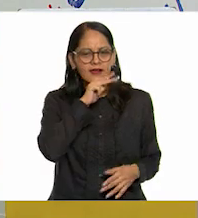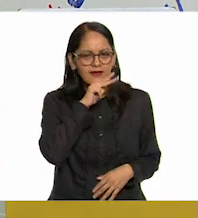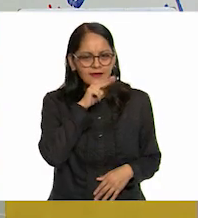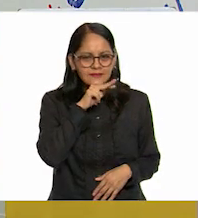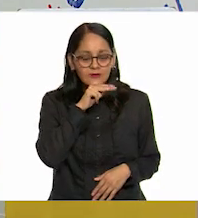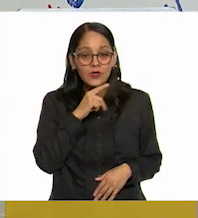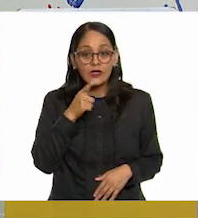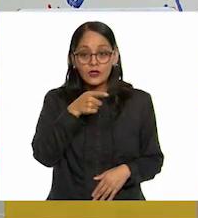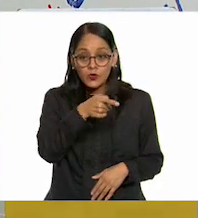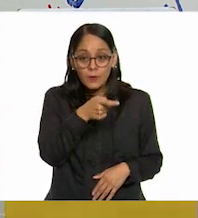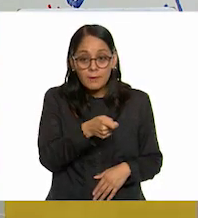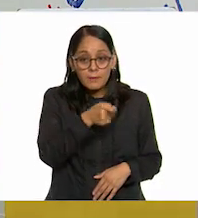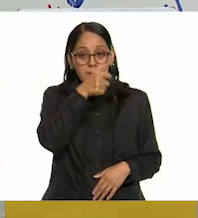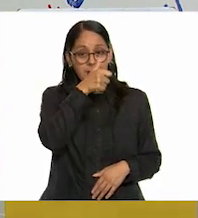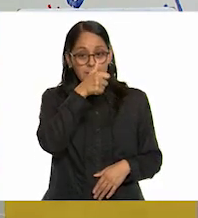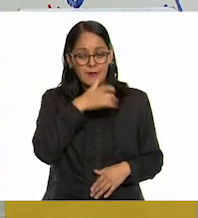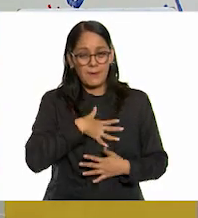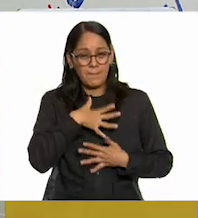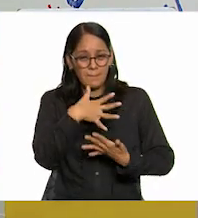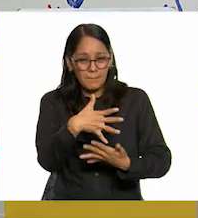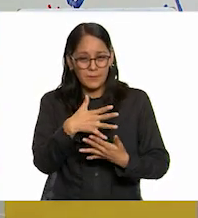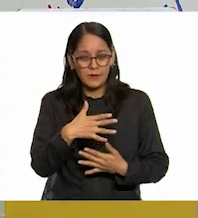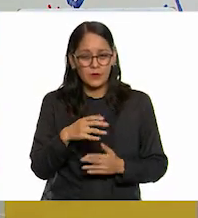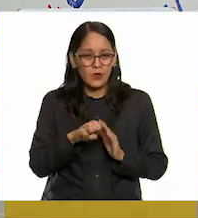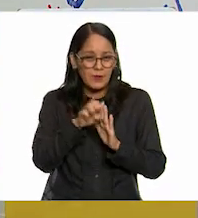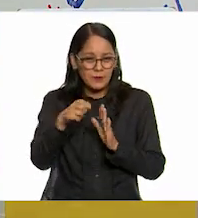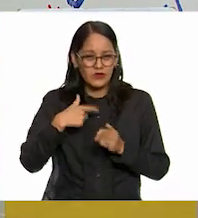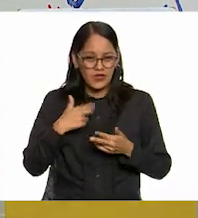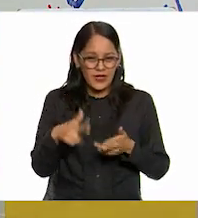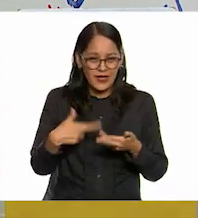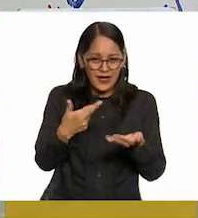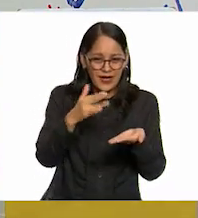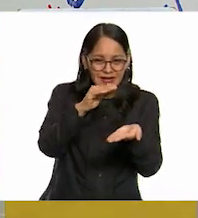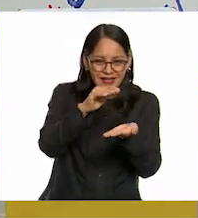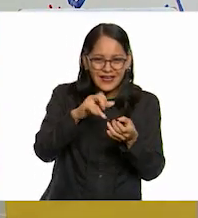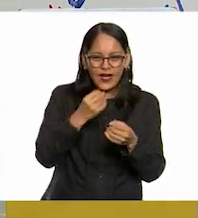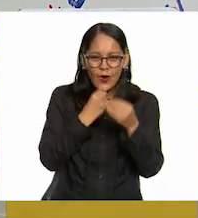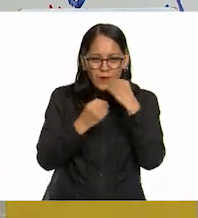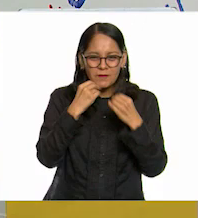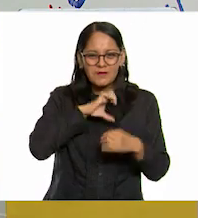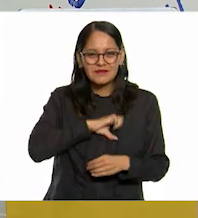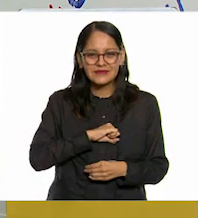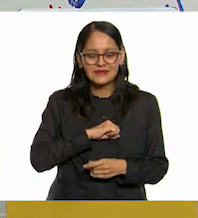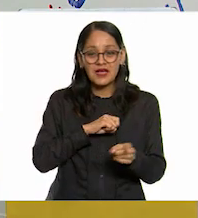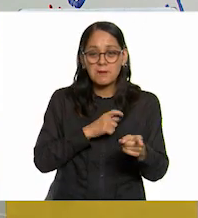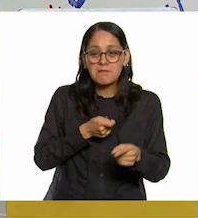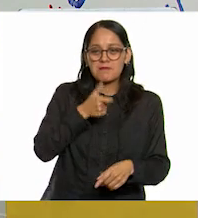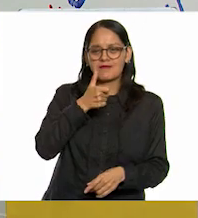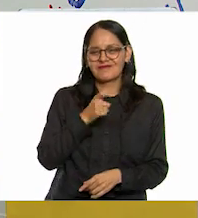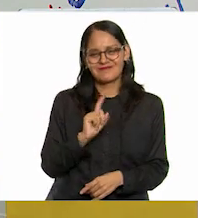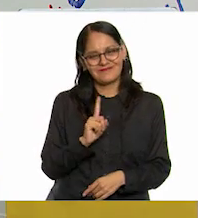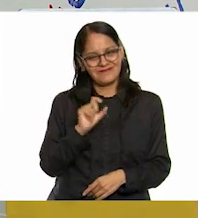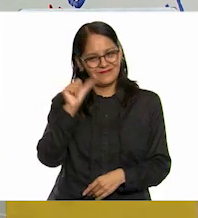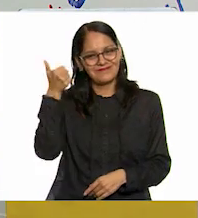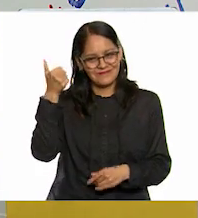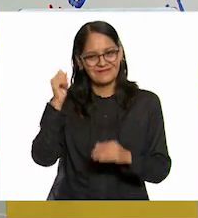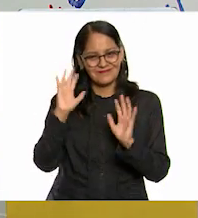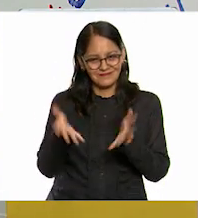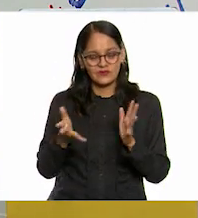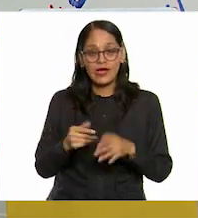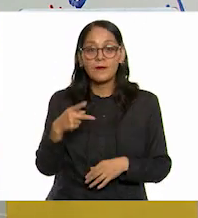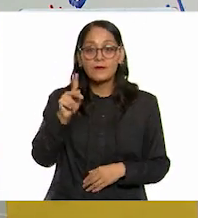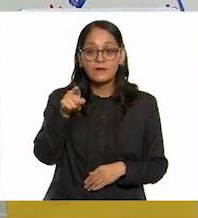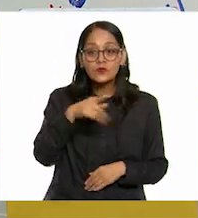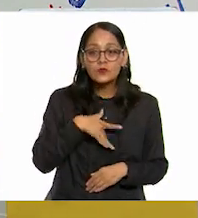la primera persona que tiene esa reacción cuando les comparto uno de mis alimentos favoritos. Pero ¿sabes una cosa? Eso